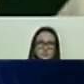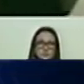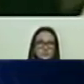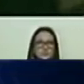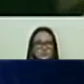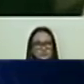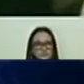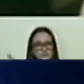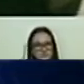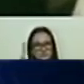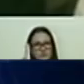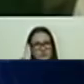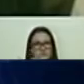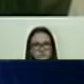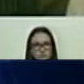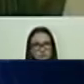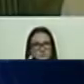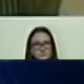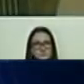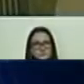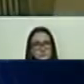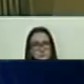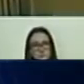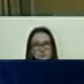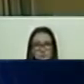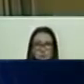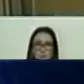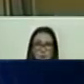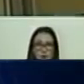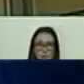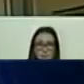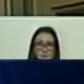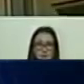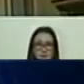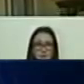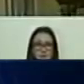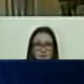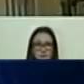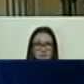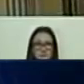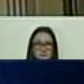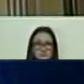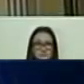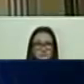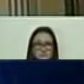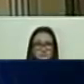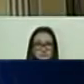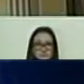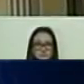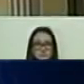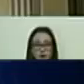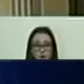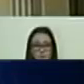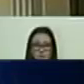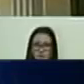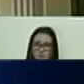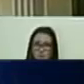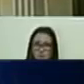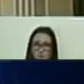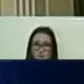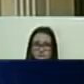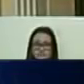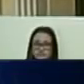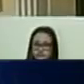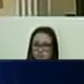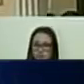que tenemos elecciones presidenciales el 22 de abril. Está en pleno proceso de